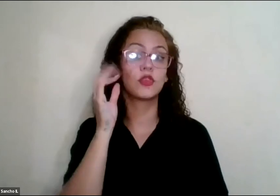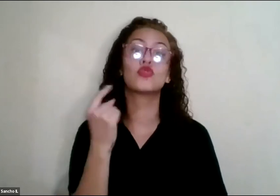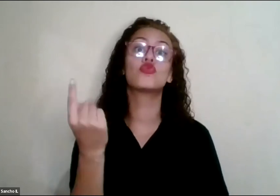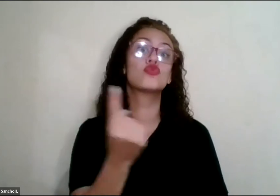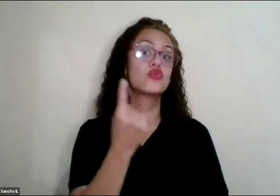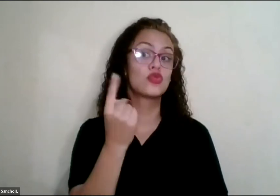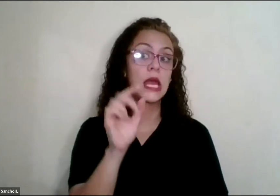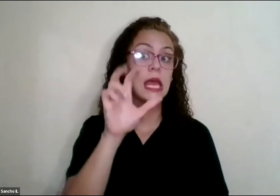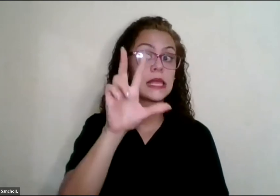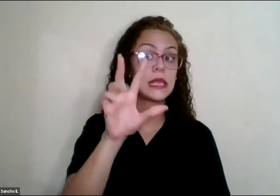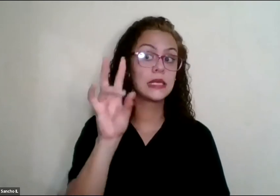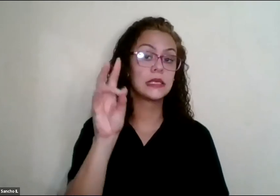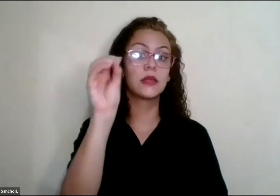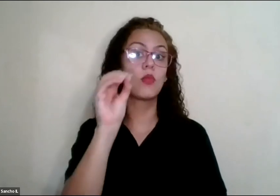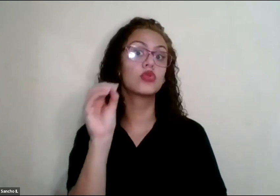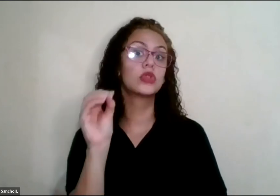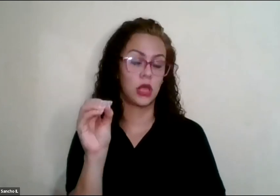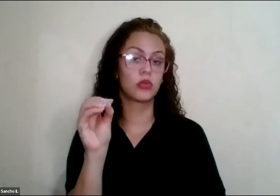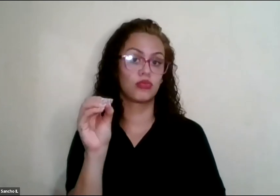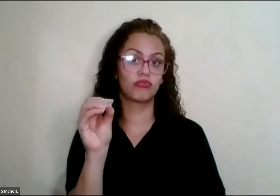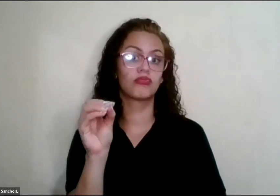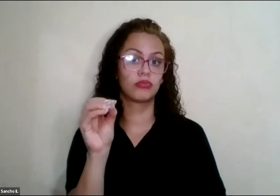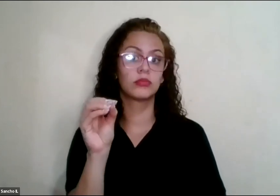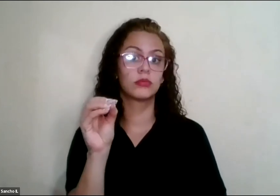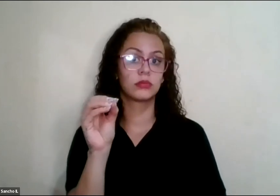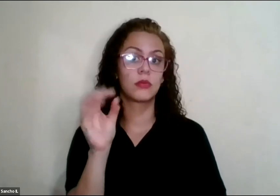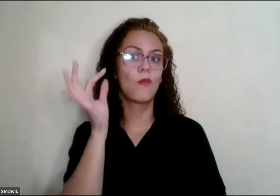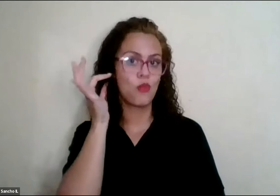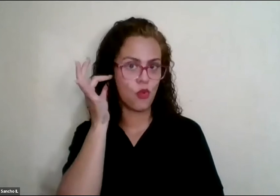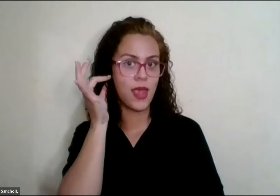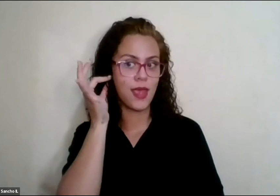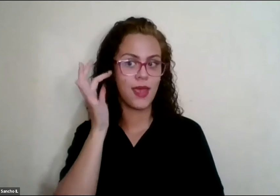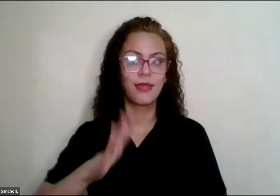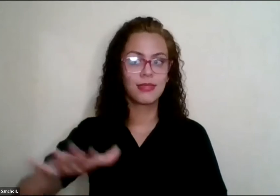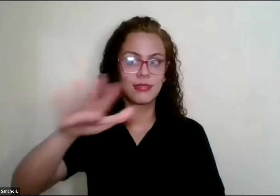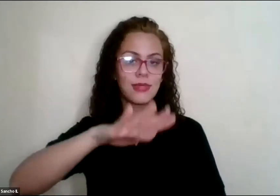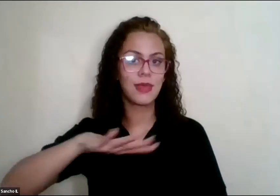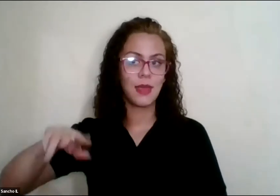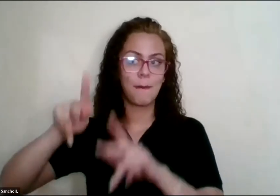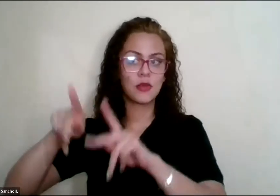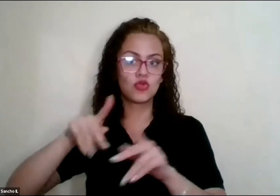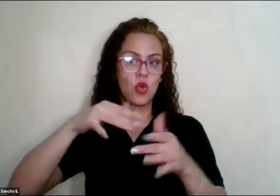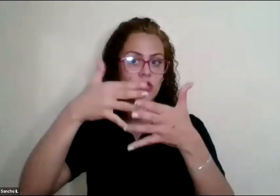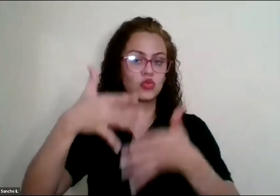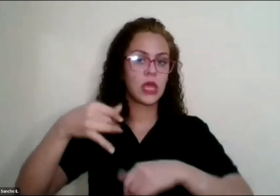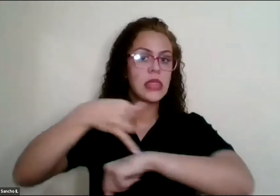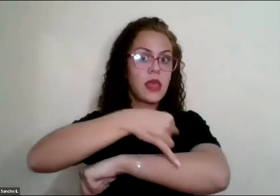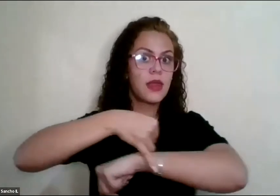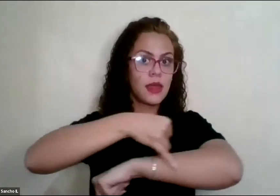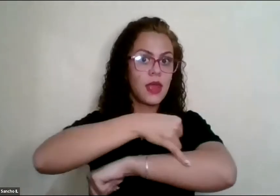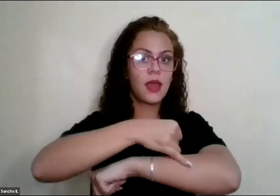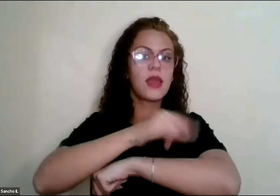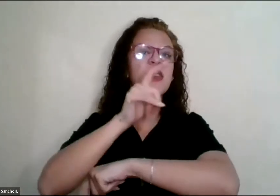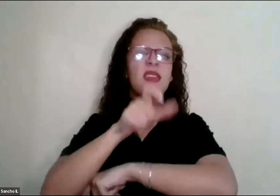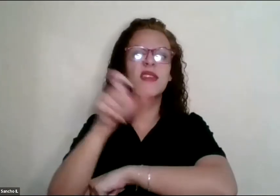Solamente el 37% de esta población de estudiantes de ingenierías